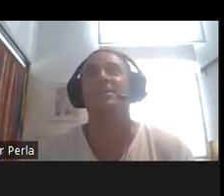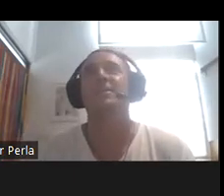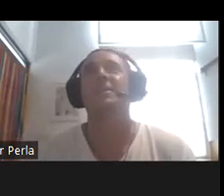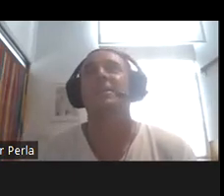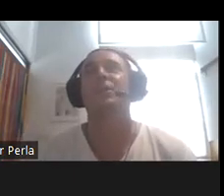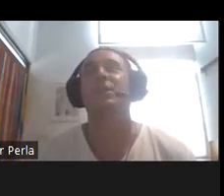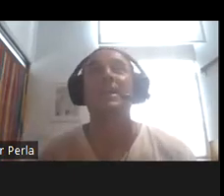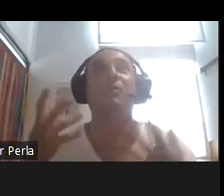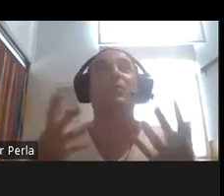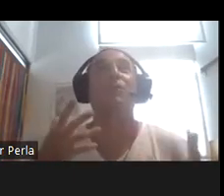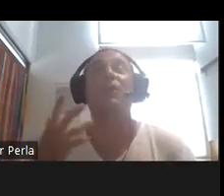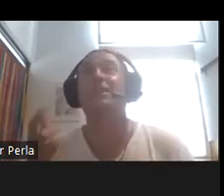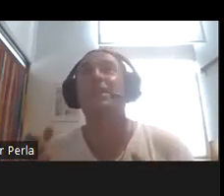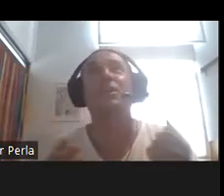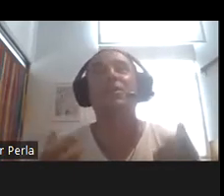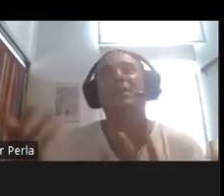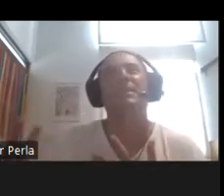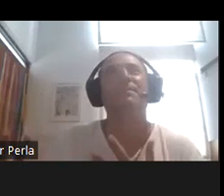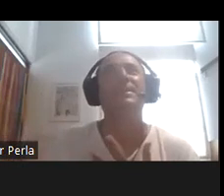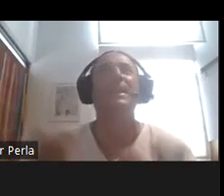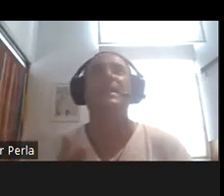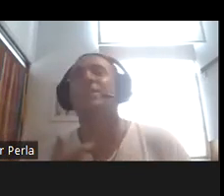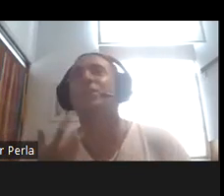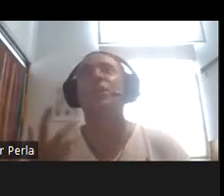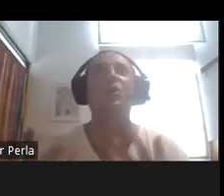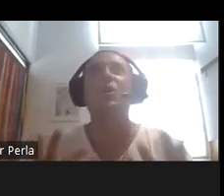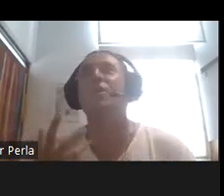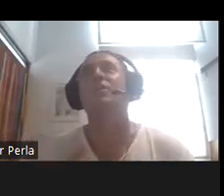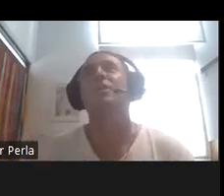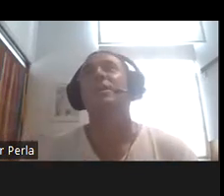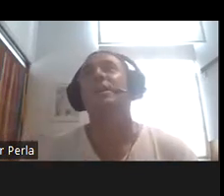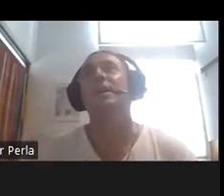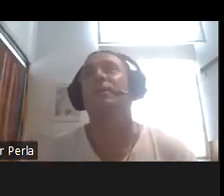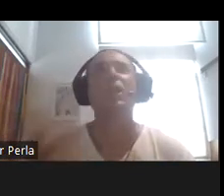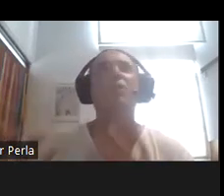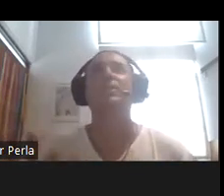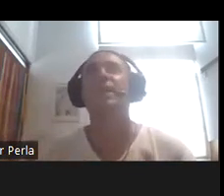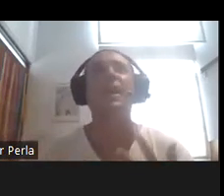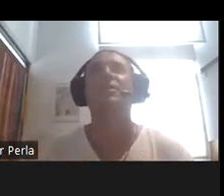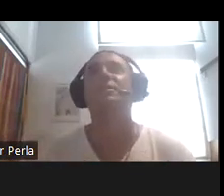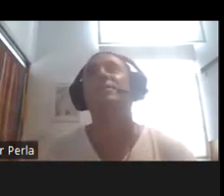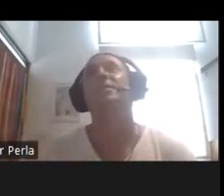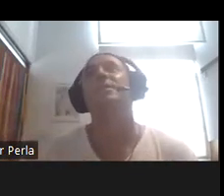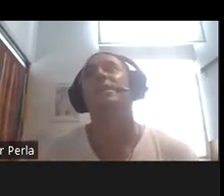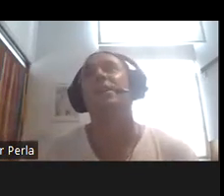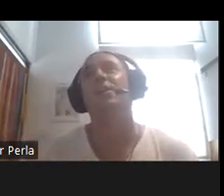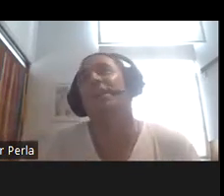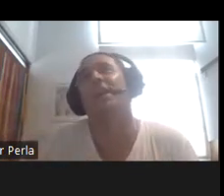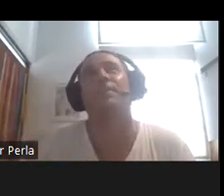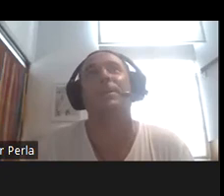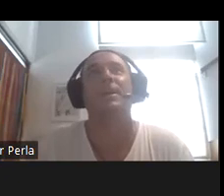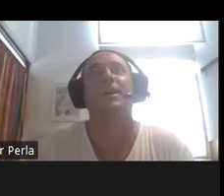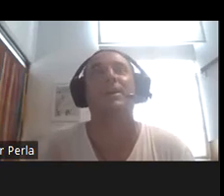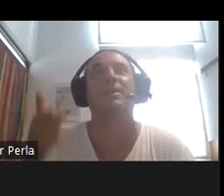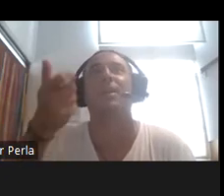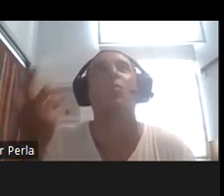aretes. Entonces ella cuando fue creciendo dijo, oye, mis amigas tienen aretes y no yo, ¿por qué no me los hicieron? Y yo le dije